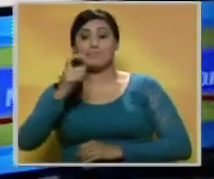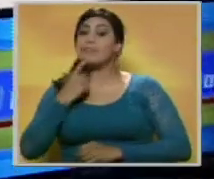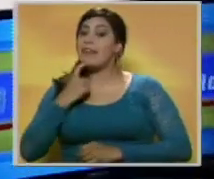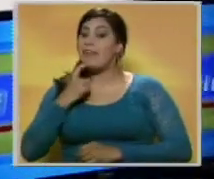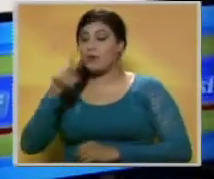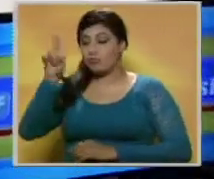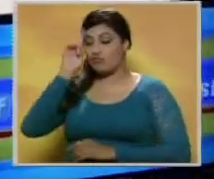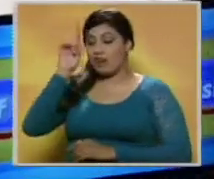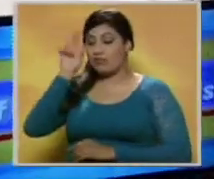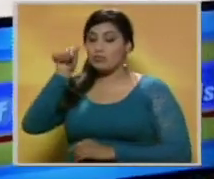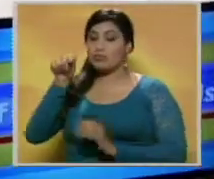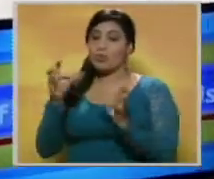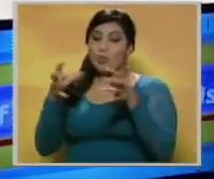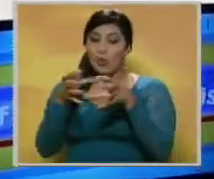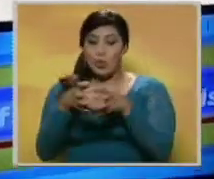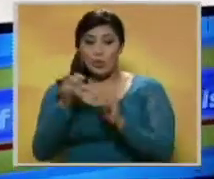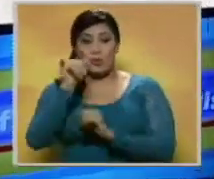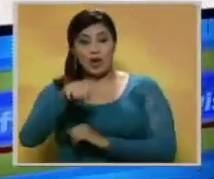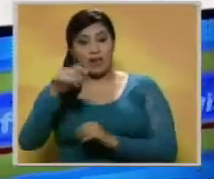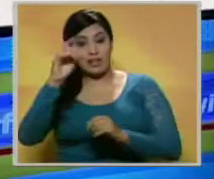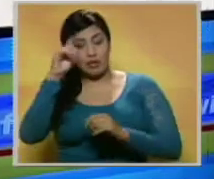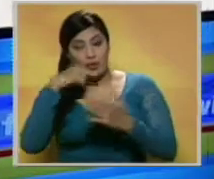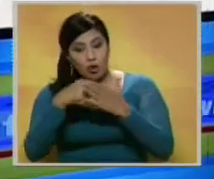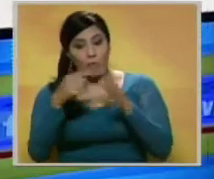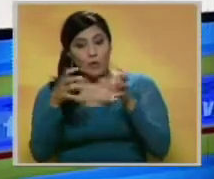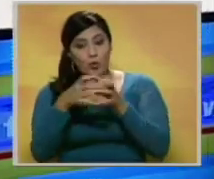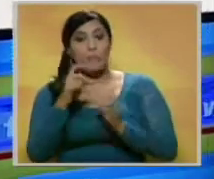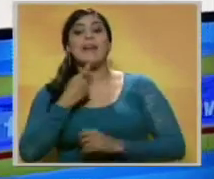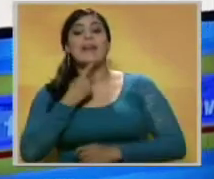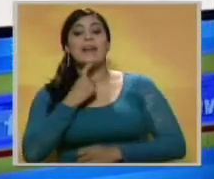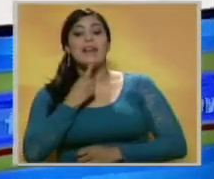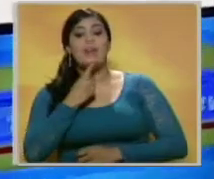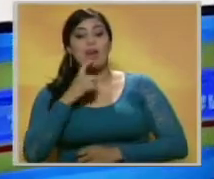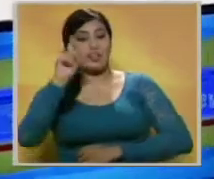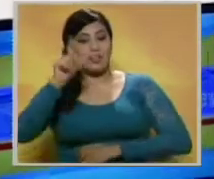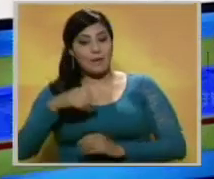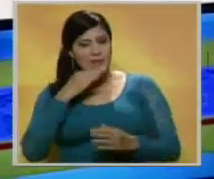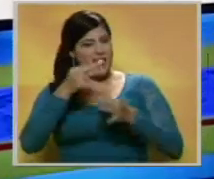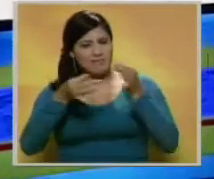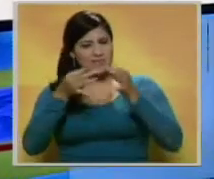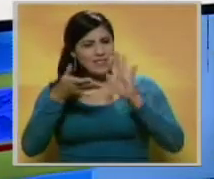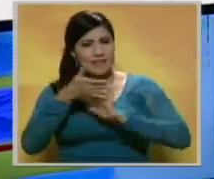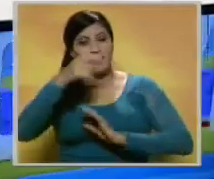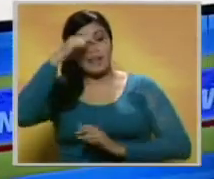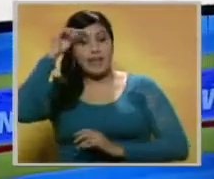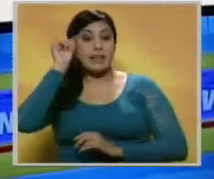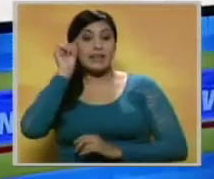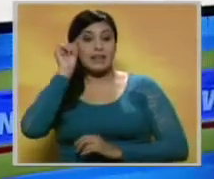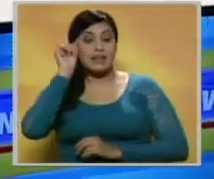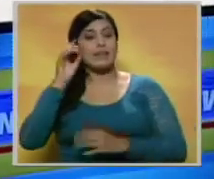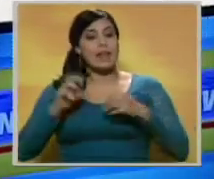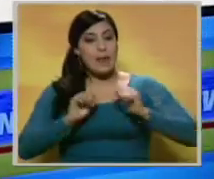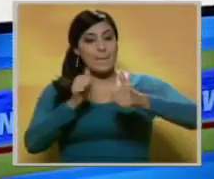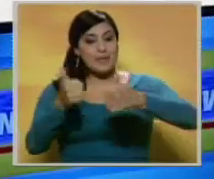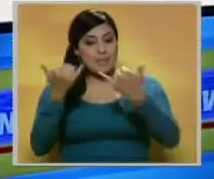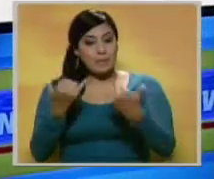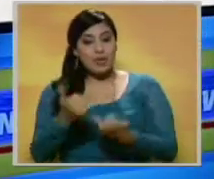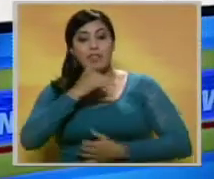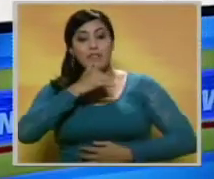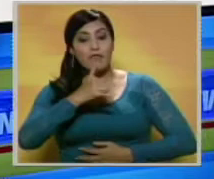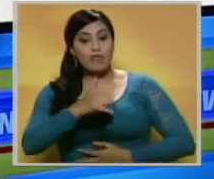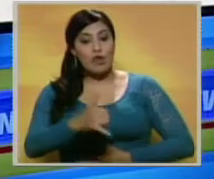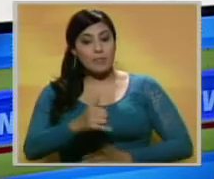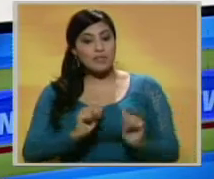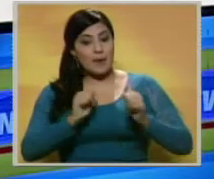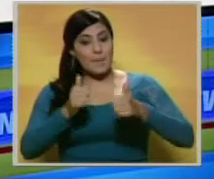Eduardo. Aquí estamos en nombre del equipo para todos ustedes, Eduardo Rodríguez y quien les habla, Endrina Yepes. Y comenzamos con una noticia